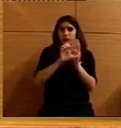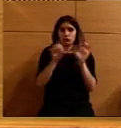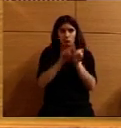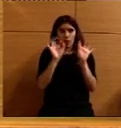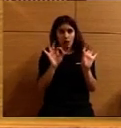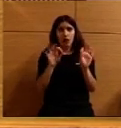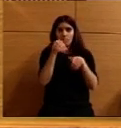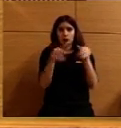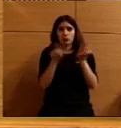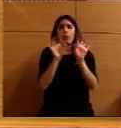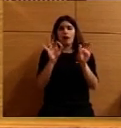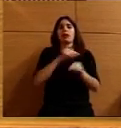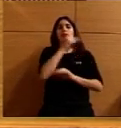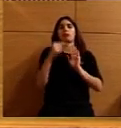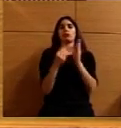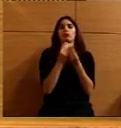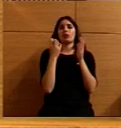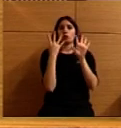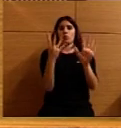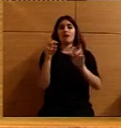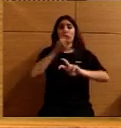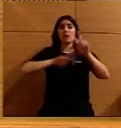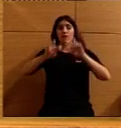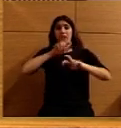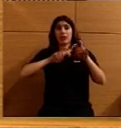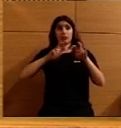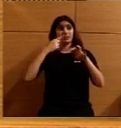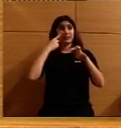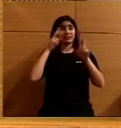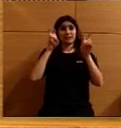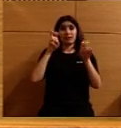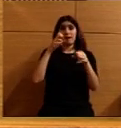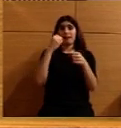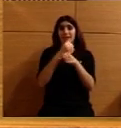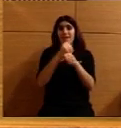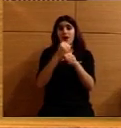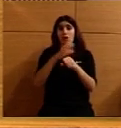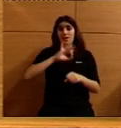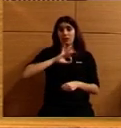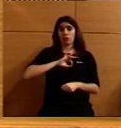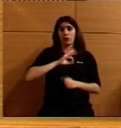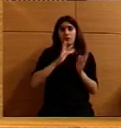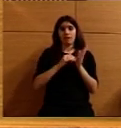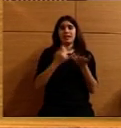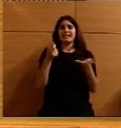mateix sentit de vot. Passem al punt 9, modificacions de la relació de llocs de treball de la Diputació de València,